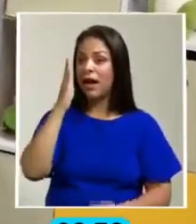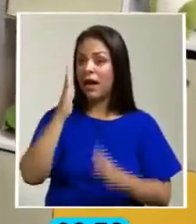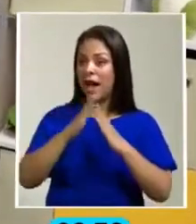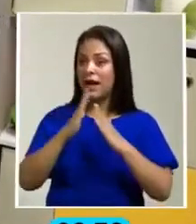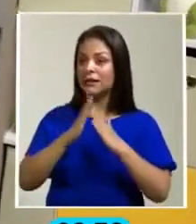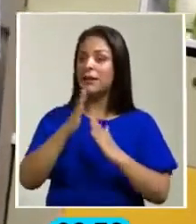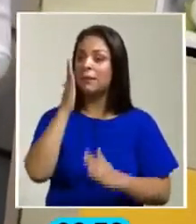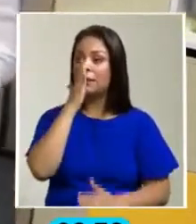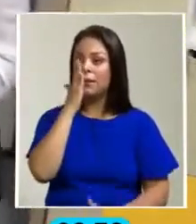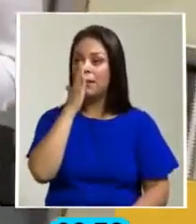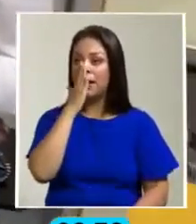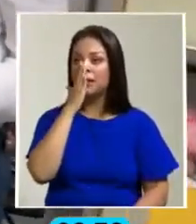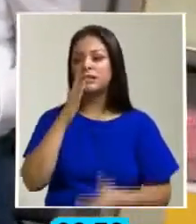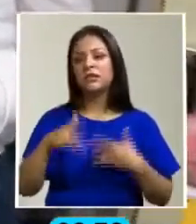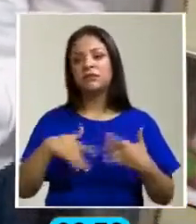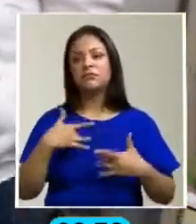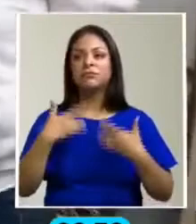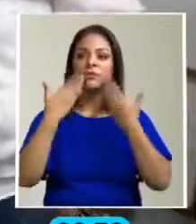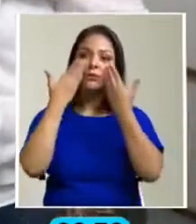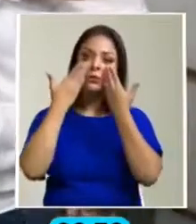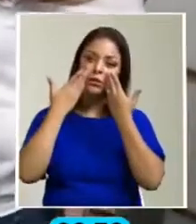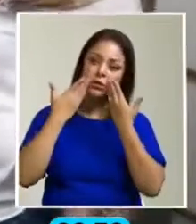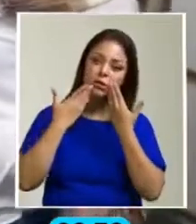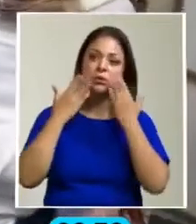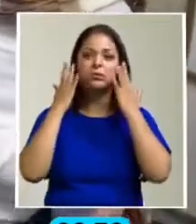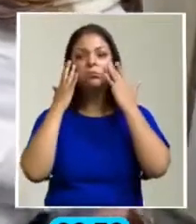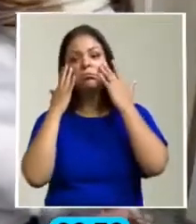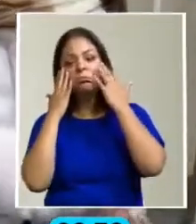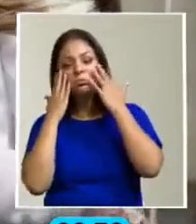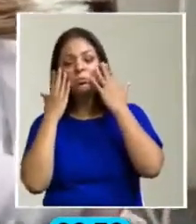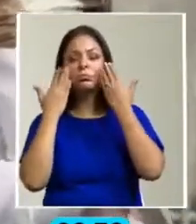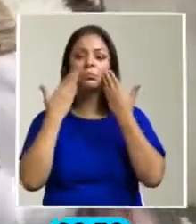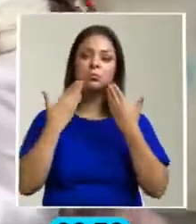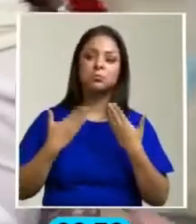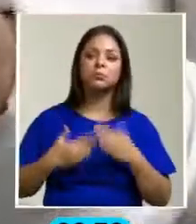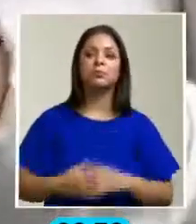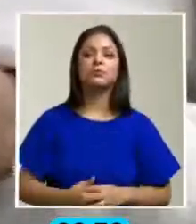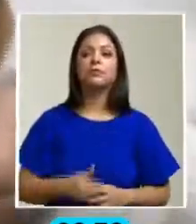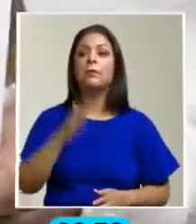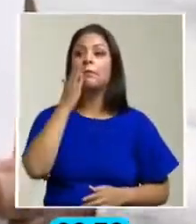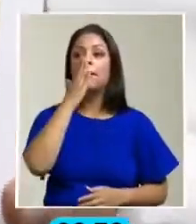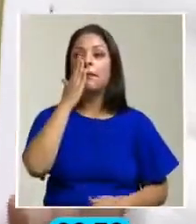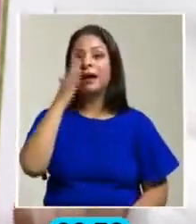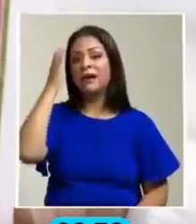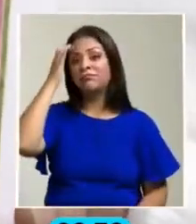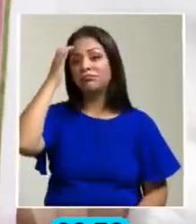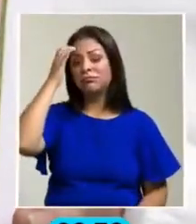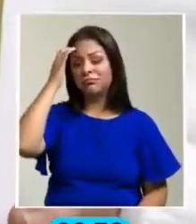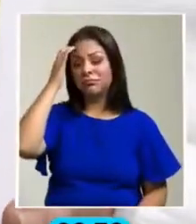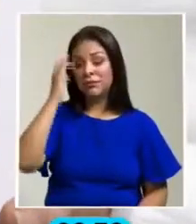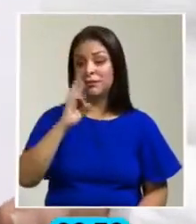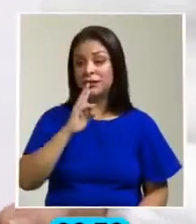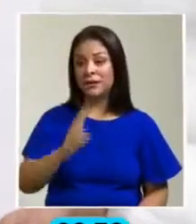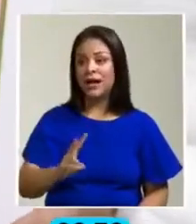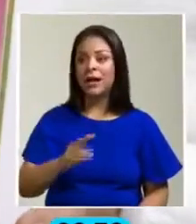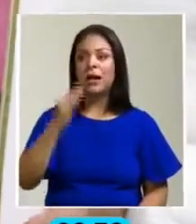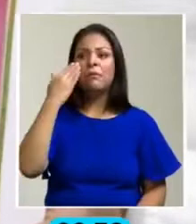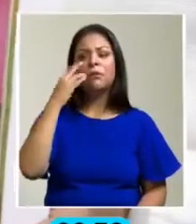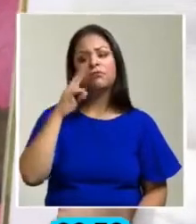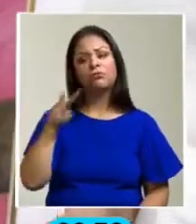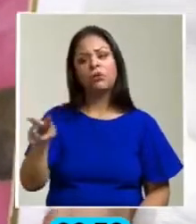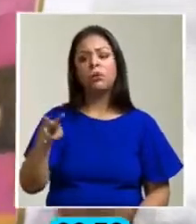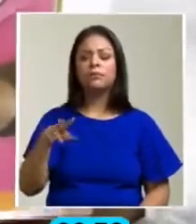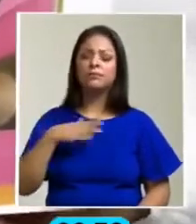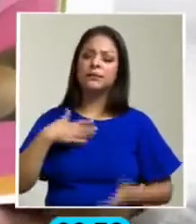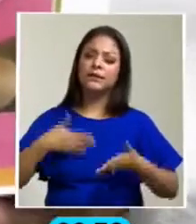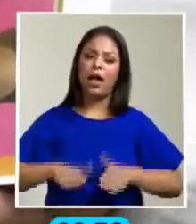¿verdad? Porque se sentía triste, se sentía angustiada. La mamá se preocupó, ¿verdad? Porque la veía triste y